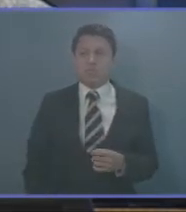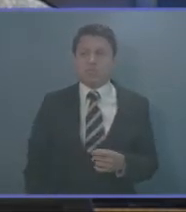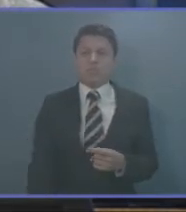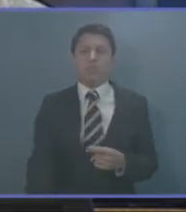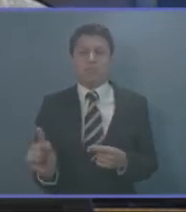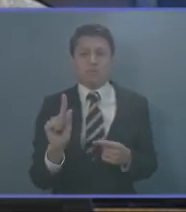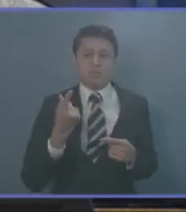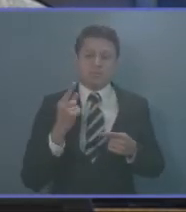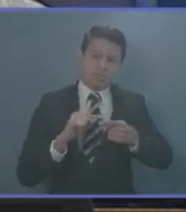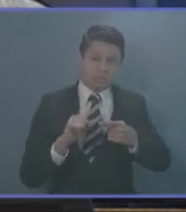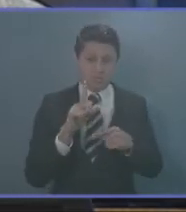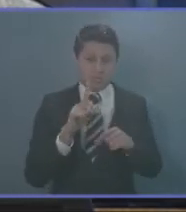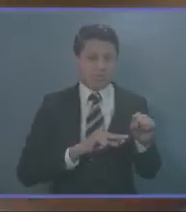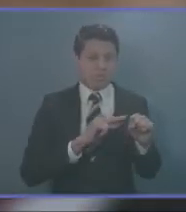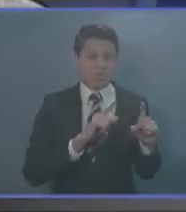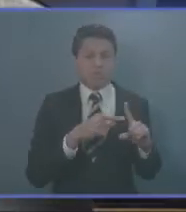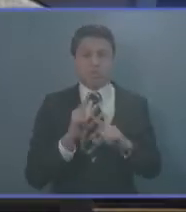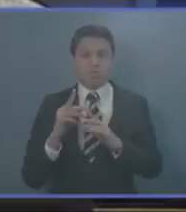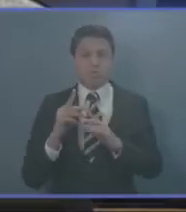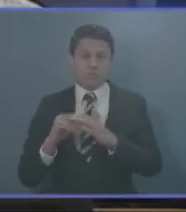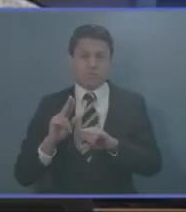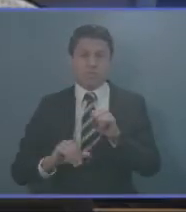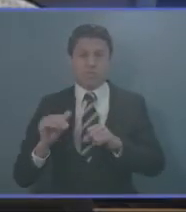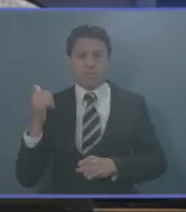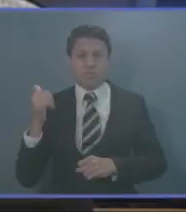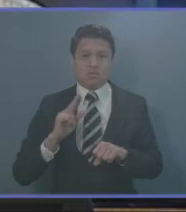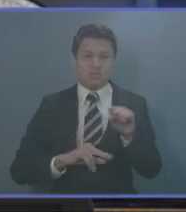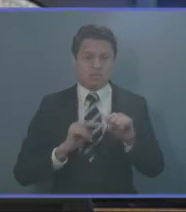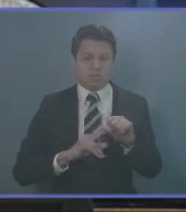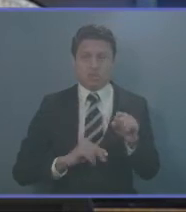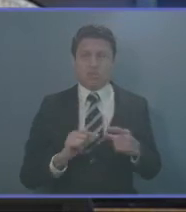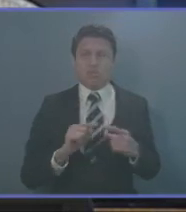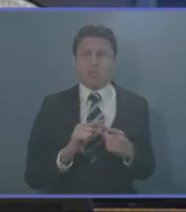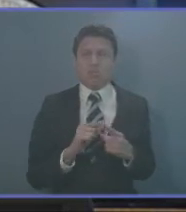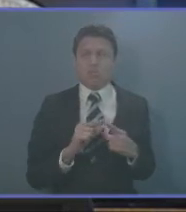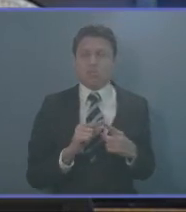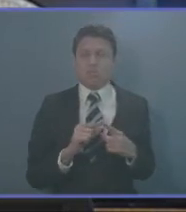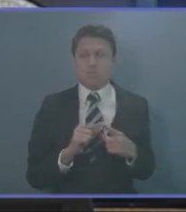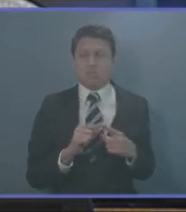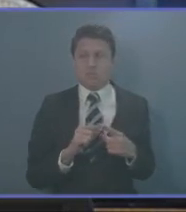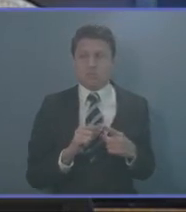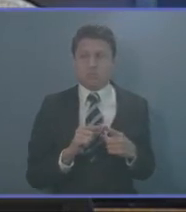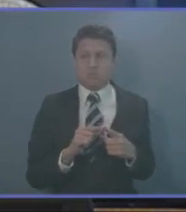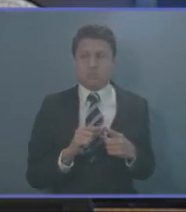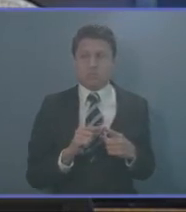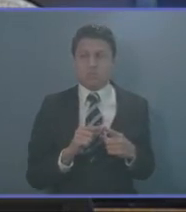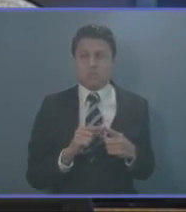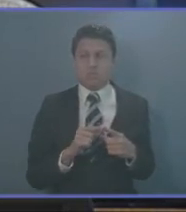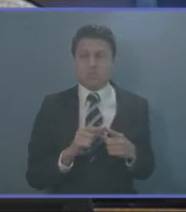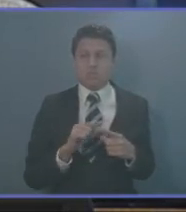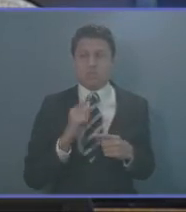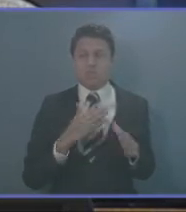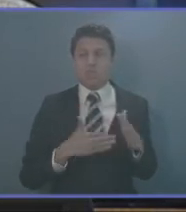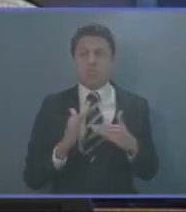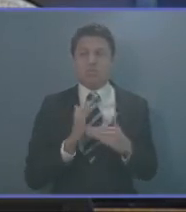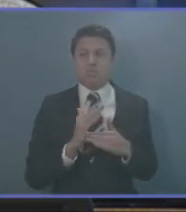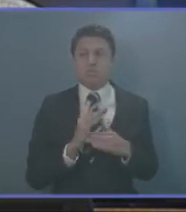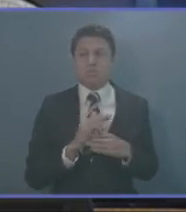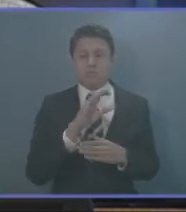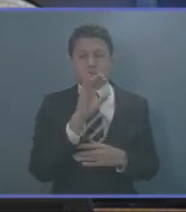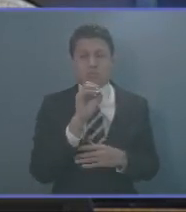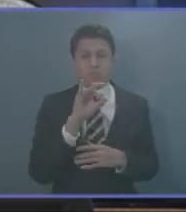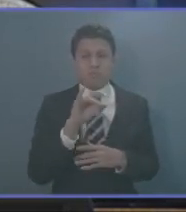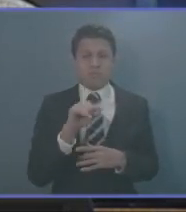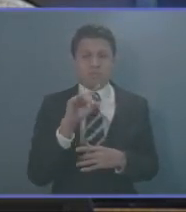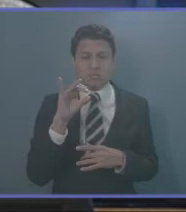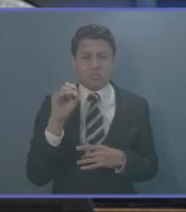1. De $1 a $1,000, $10. Más adicional por cada millar o fracción, 0.80